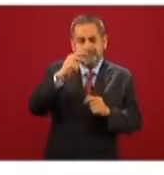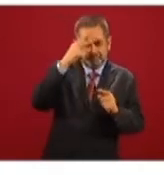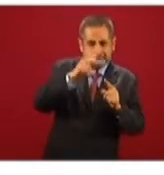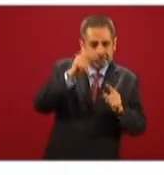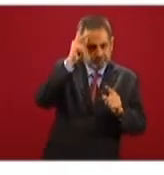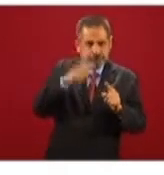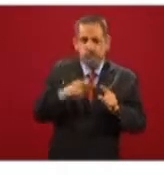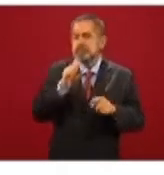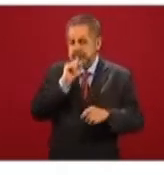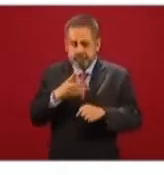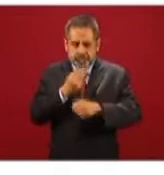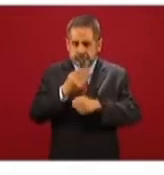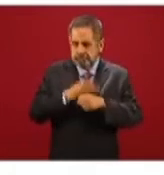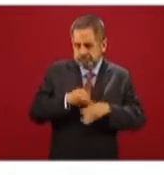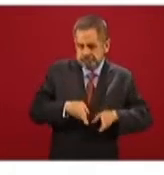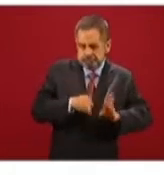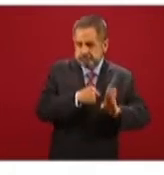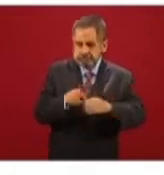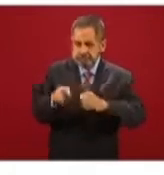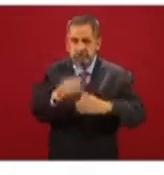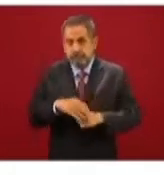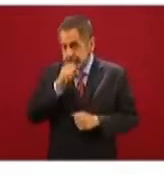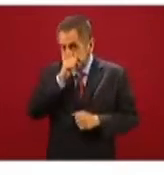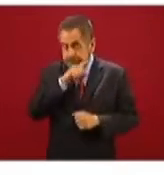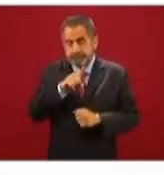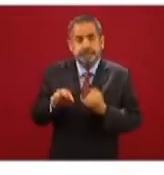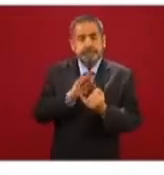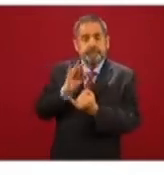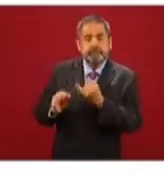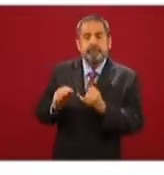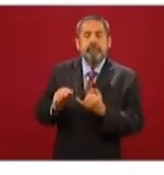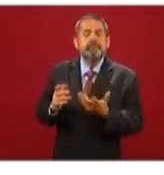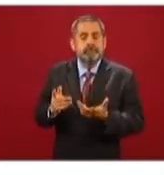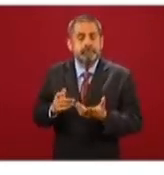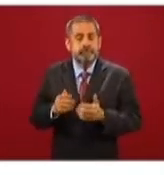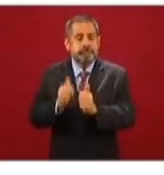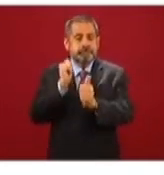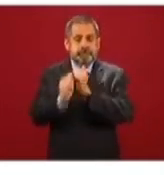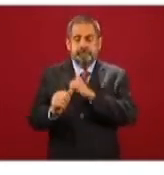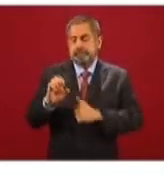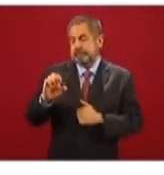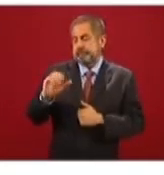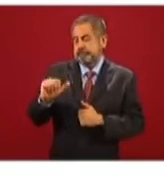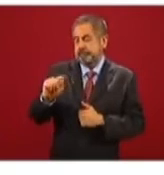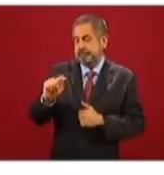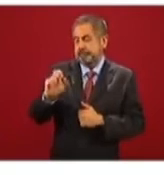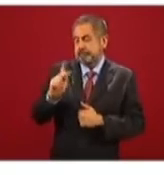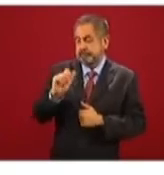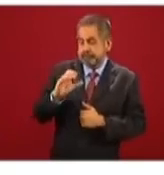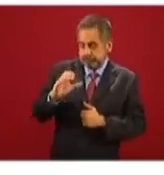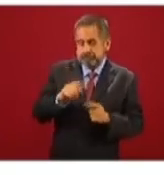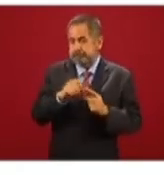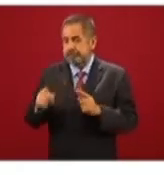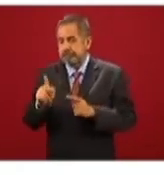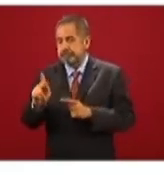es algo de lo que se tiene contemplado. Y finalmente lo que se refiere a la autopista Ecatepec-Peñón. Este ya está a